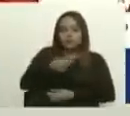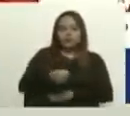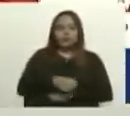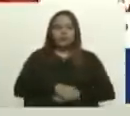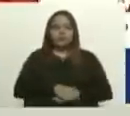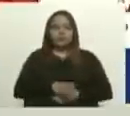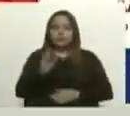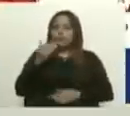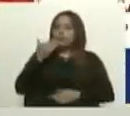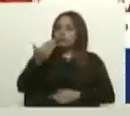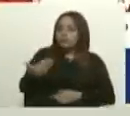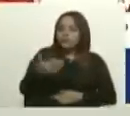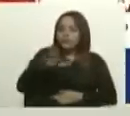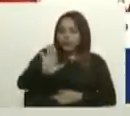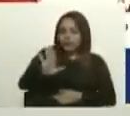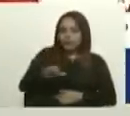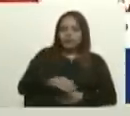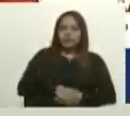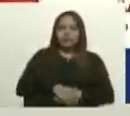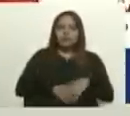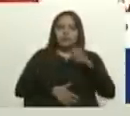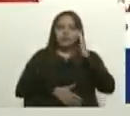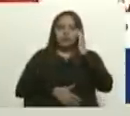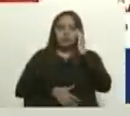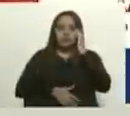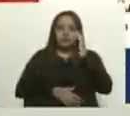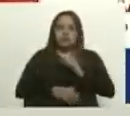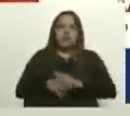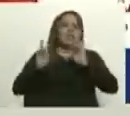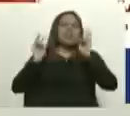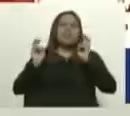Muchas gracias. Mira, el tema de la UCB,